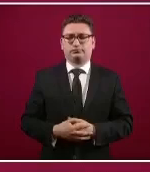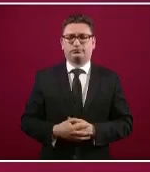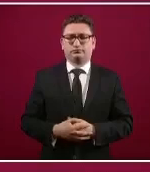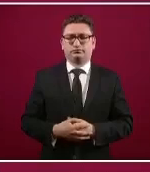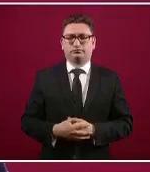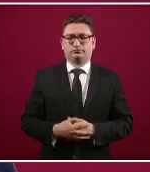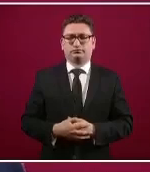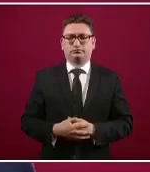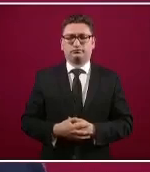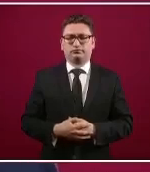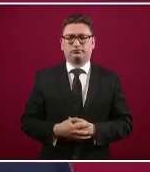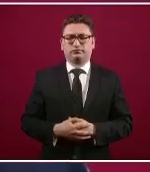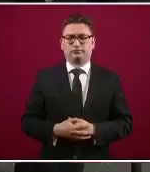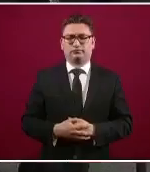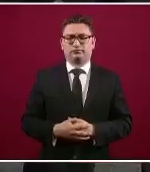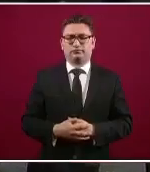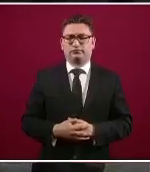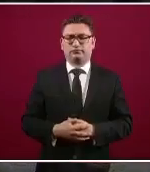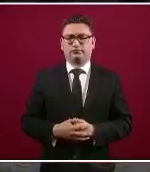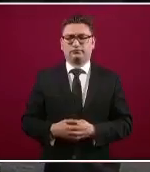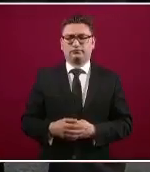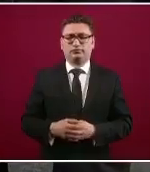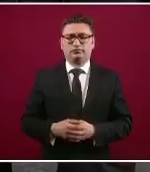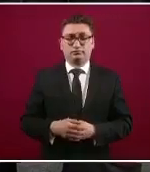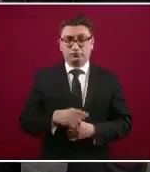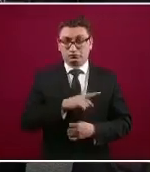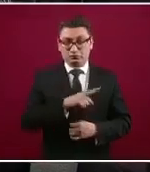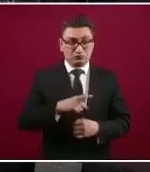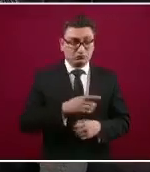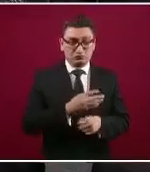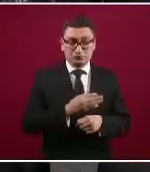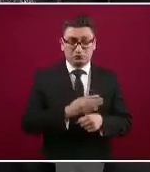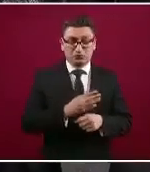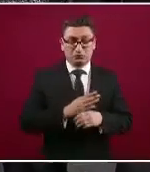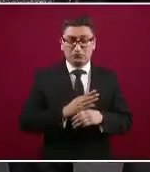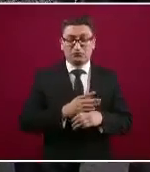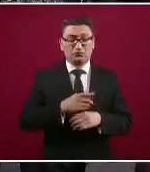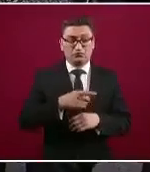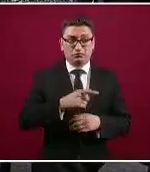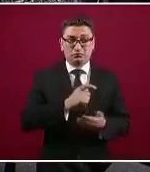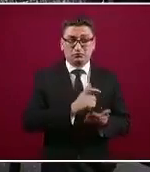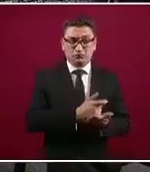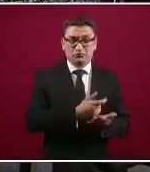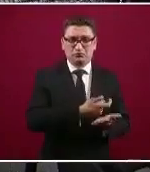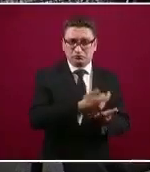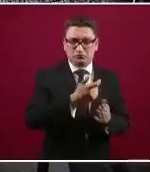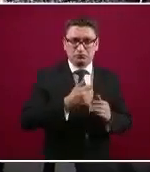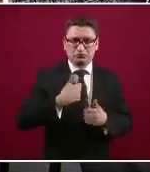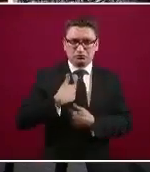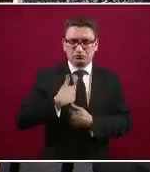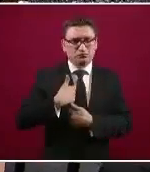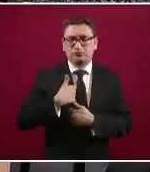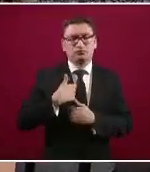Esto es un poco más de lo que ganan actualmente los soldados